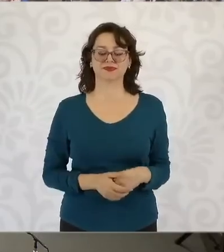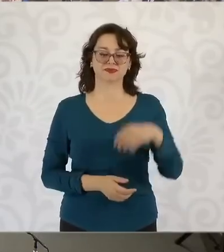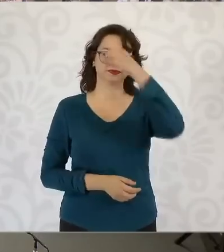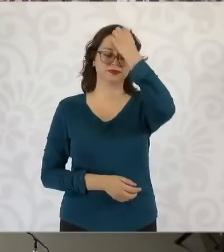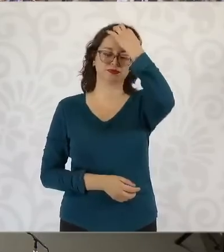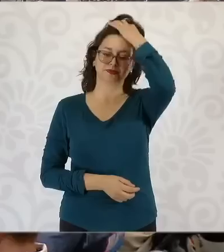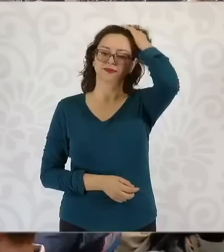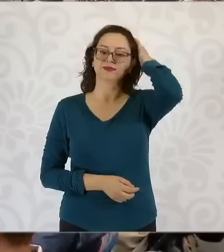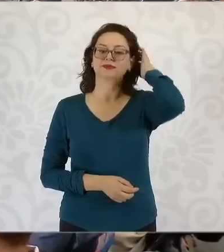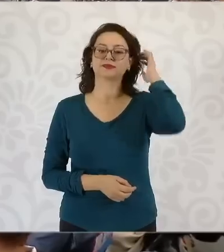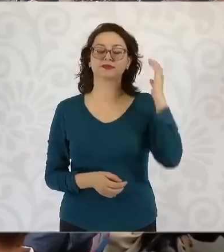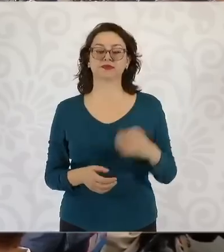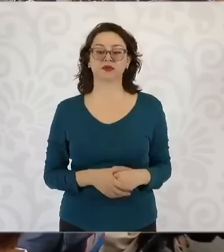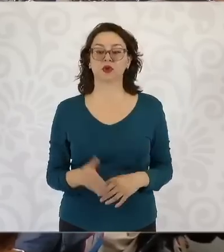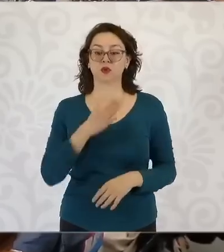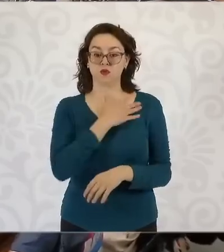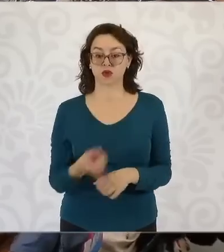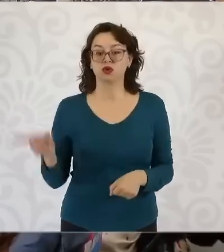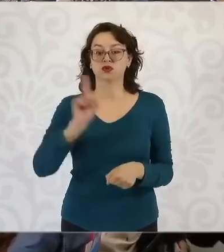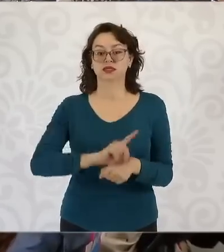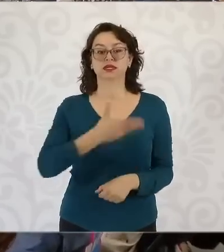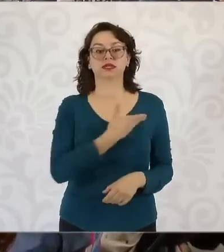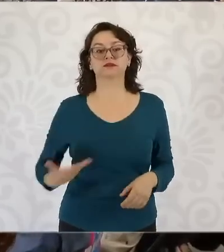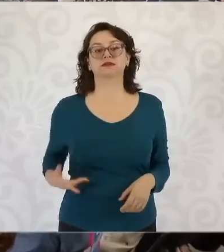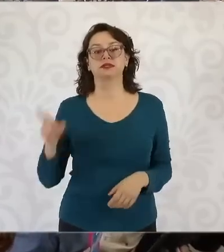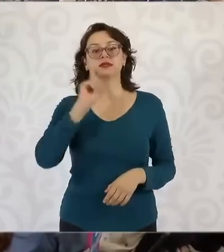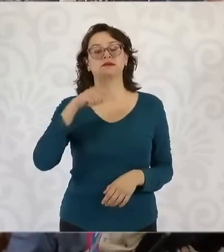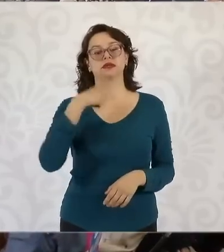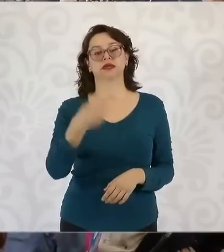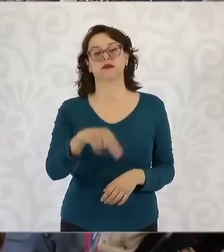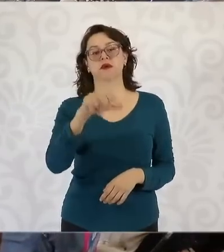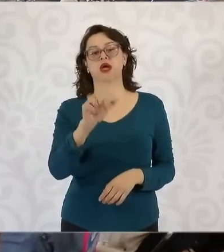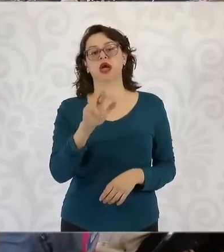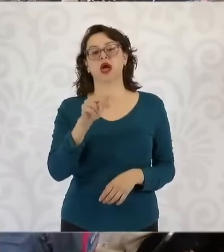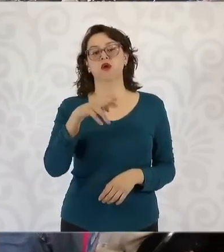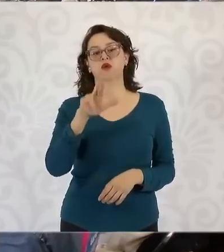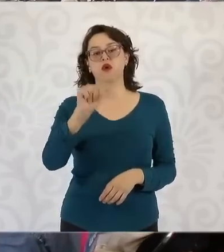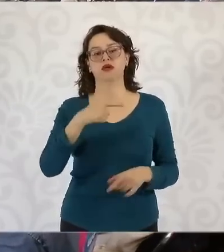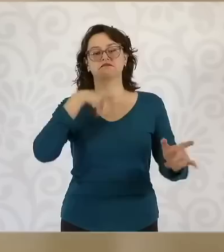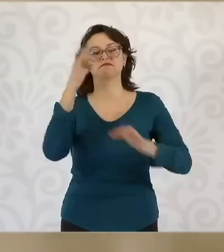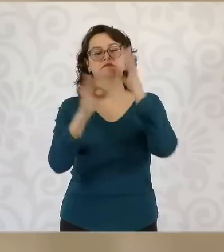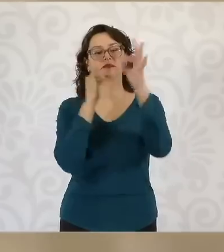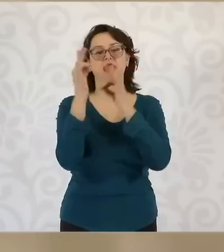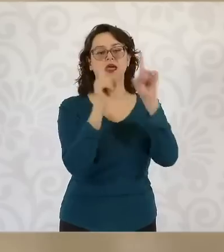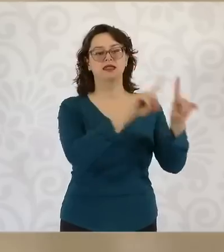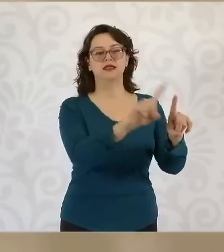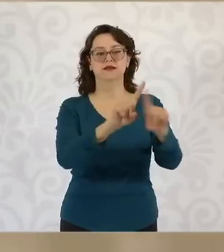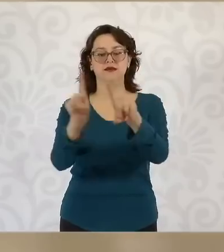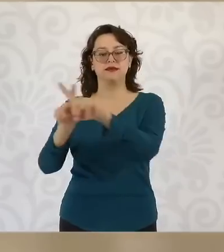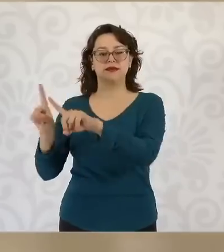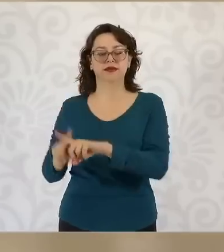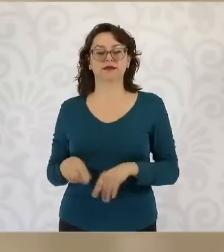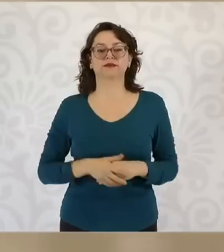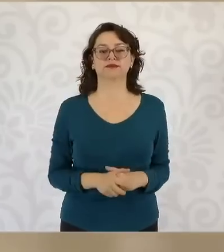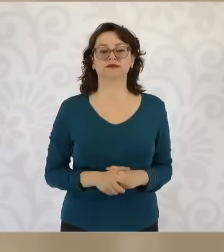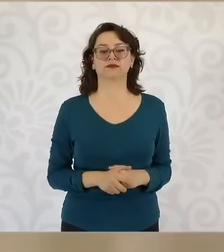Buenos días, Presidenta. Saludarla, Aurora Castillejos, Canal 14, también Altavoz Radio y TV Migrante. Ya también a partir de este mes, saludar